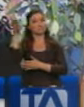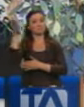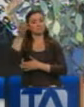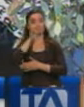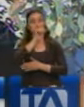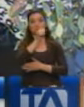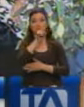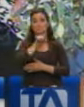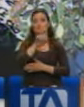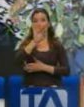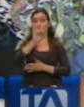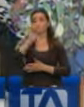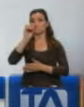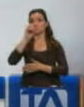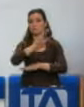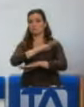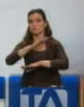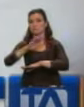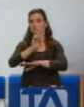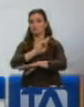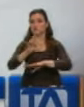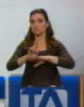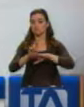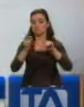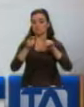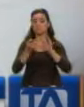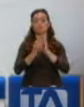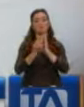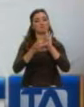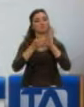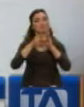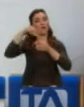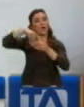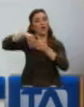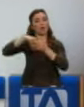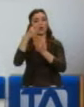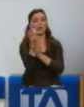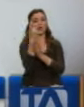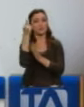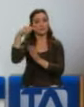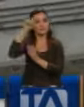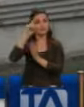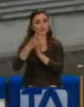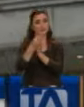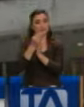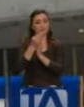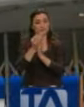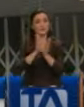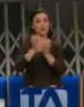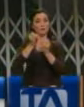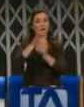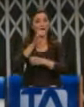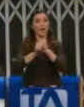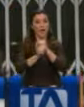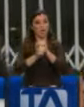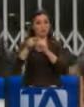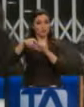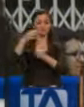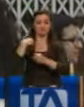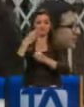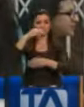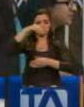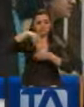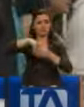10.800 alumnos y según el rector, con estas medidas se logrará un ahorro de 11 millones de dólares a finales de año para gastos